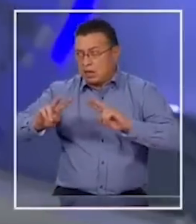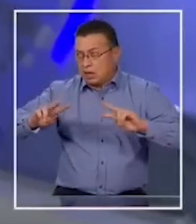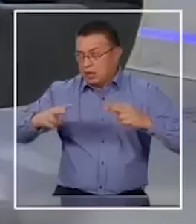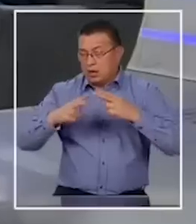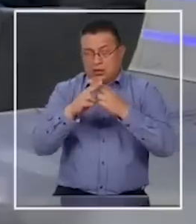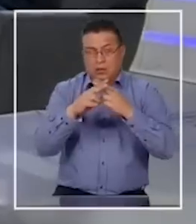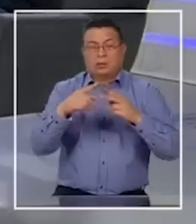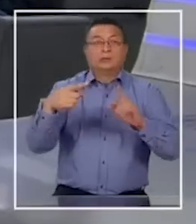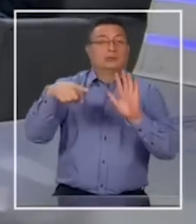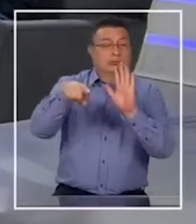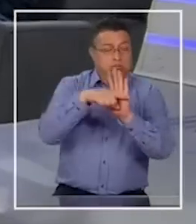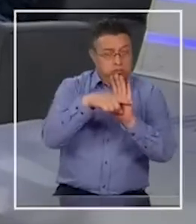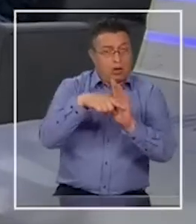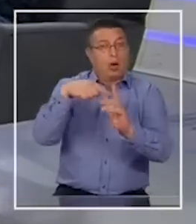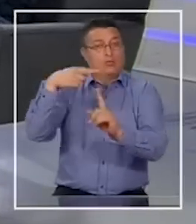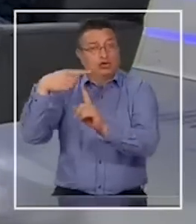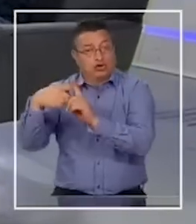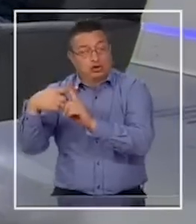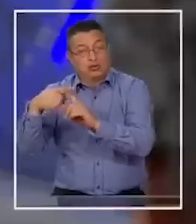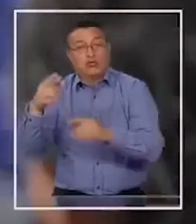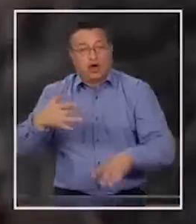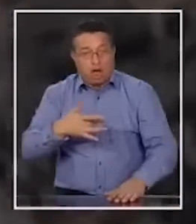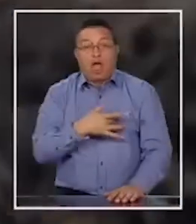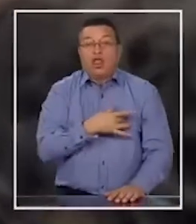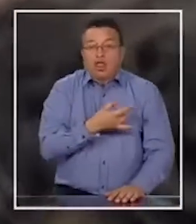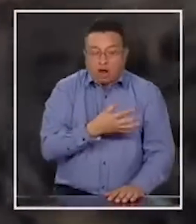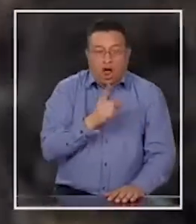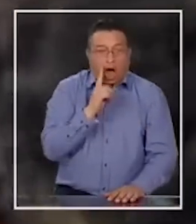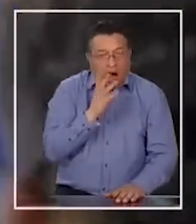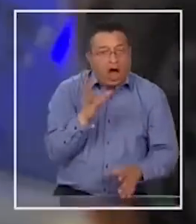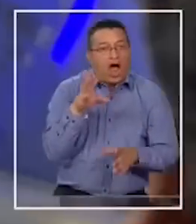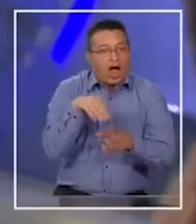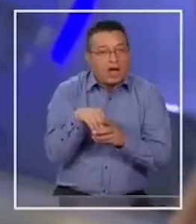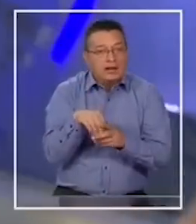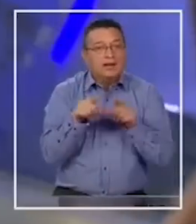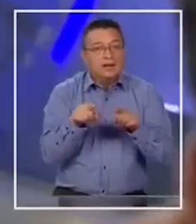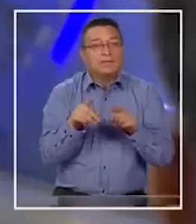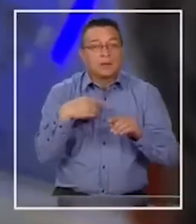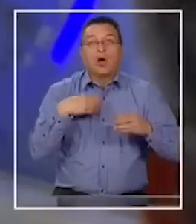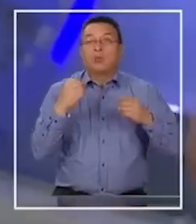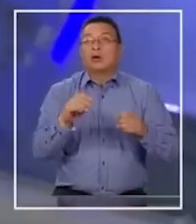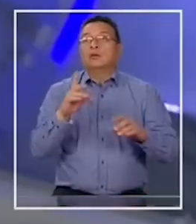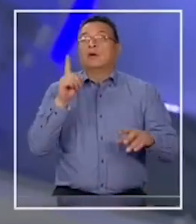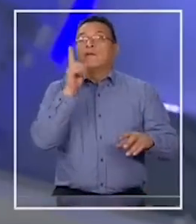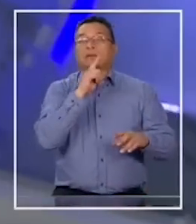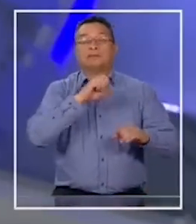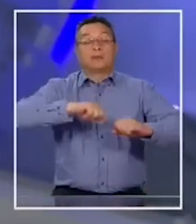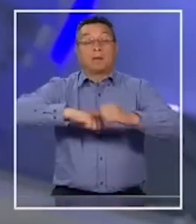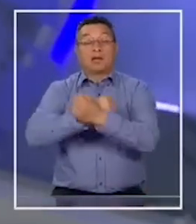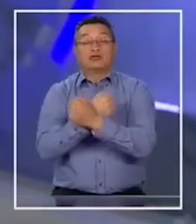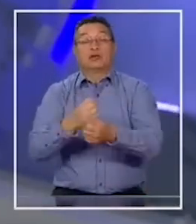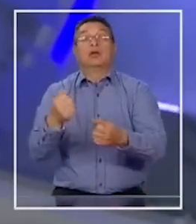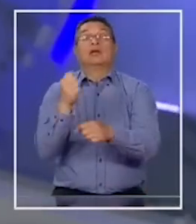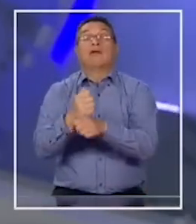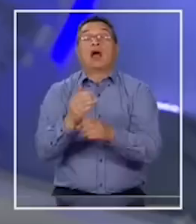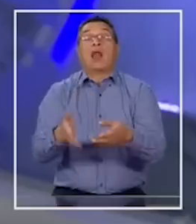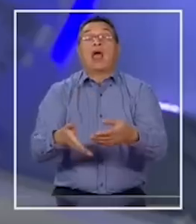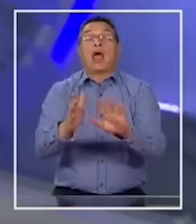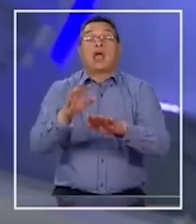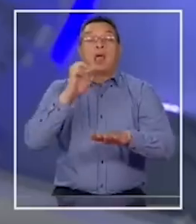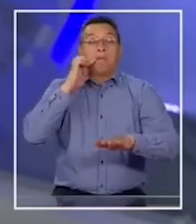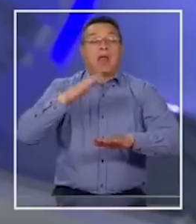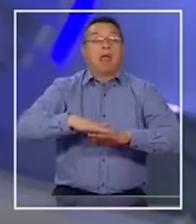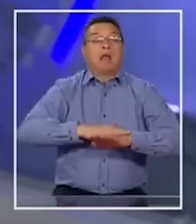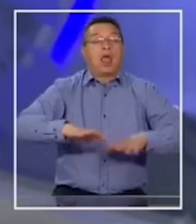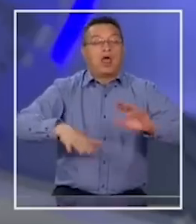con su sombra y sus luces Especialmente con sus dolores no puede terminar hoy día en un sistema donde tengamos los presos trabajando en la calle a piepelado